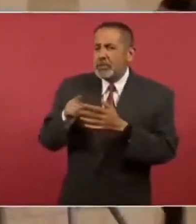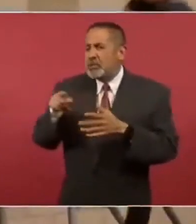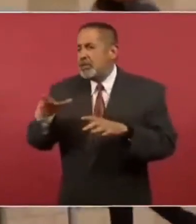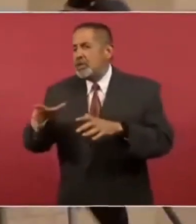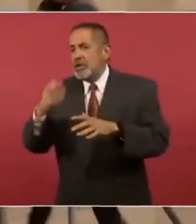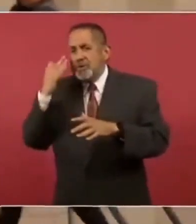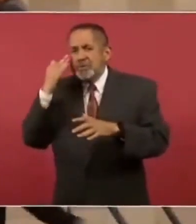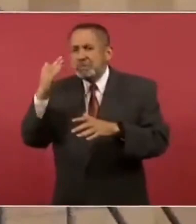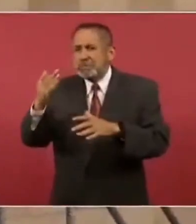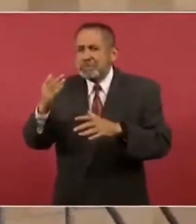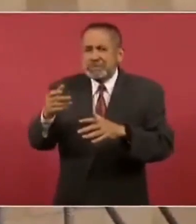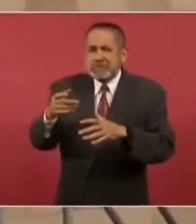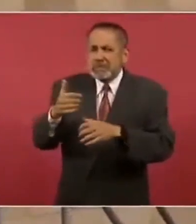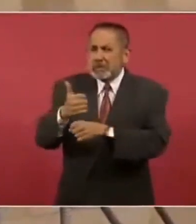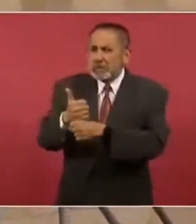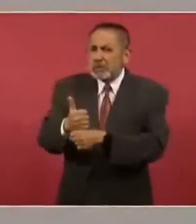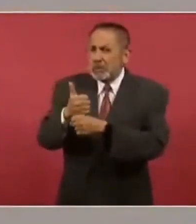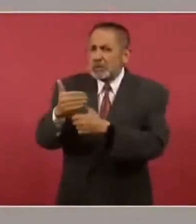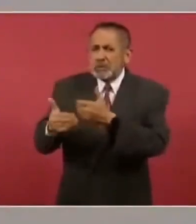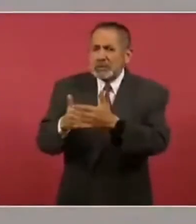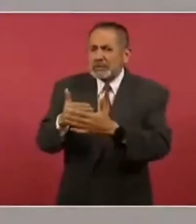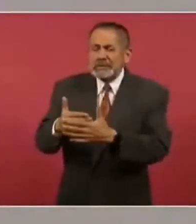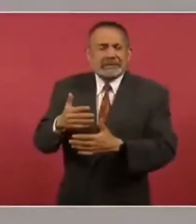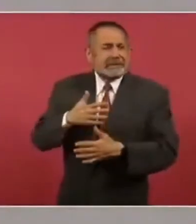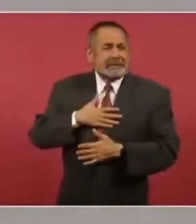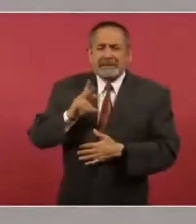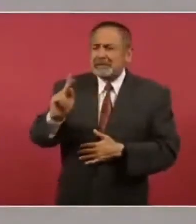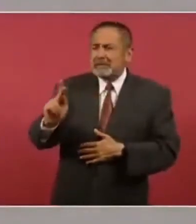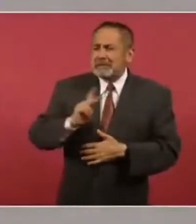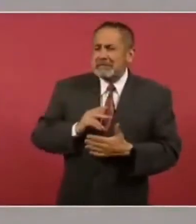interminable de nuestro propio pueblo.